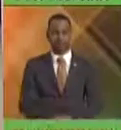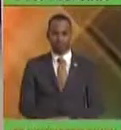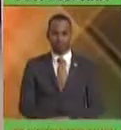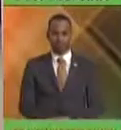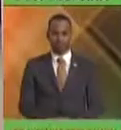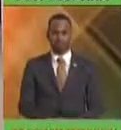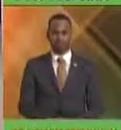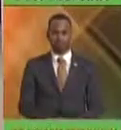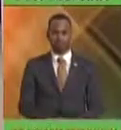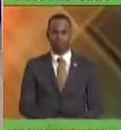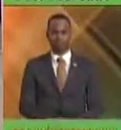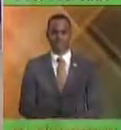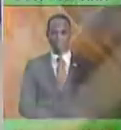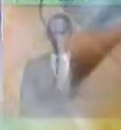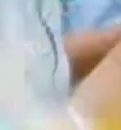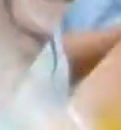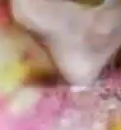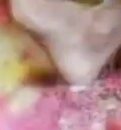ruta